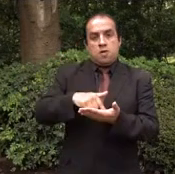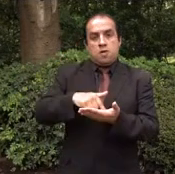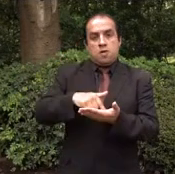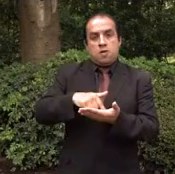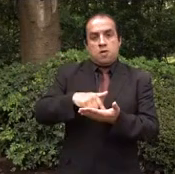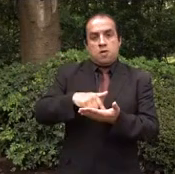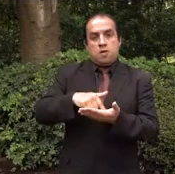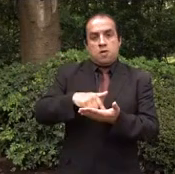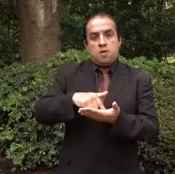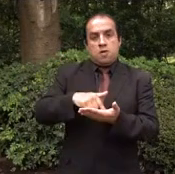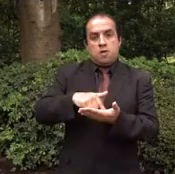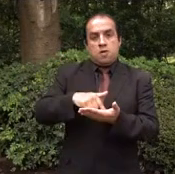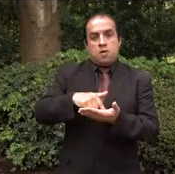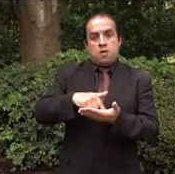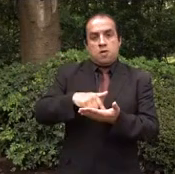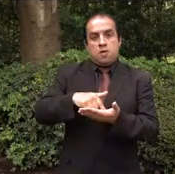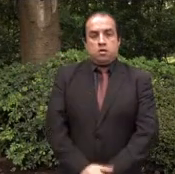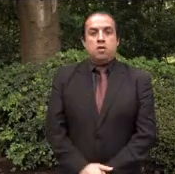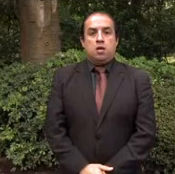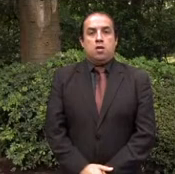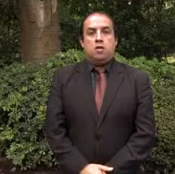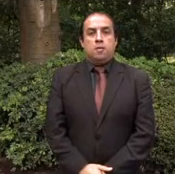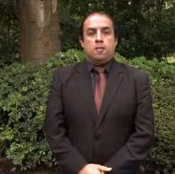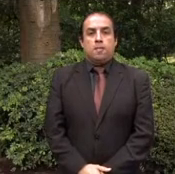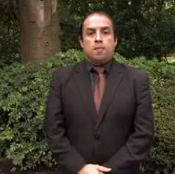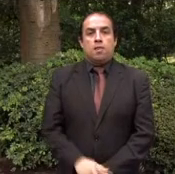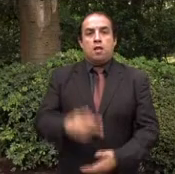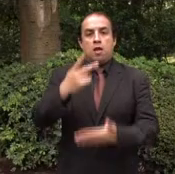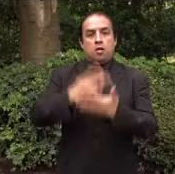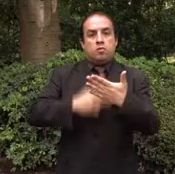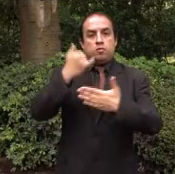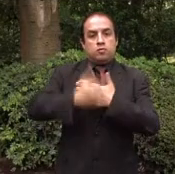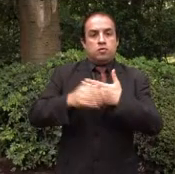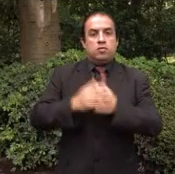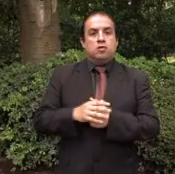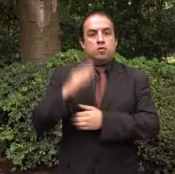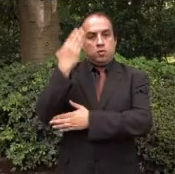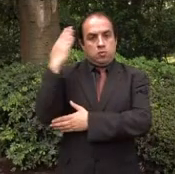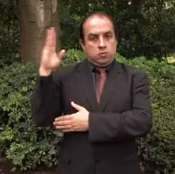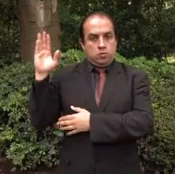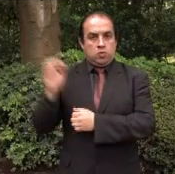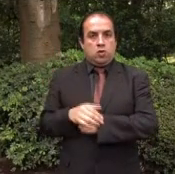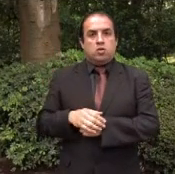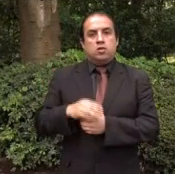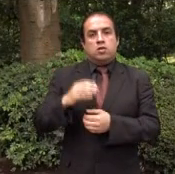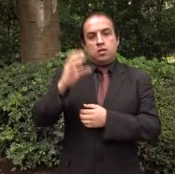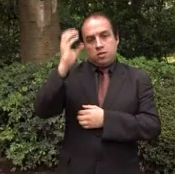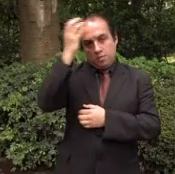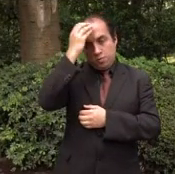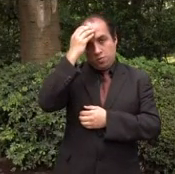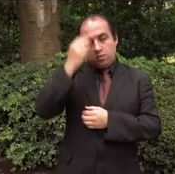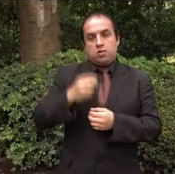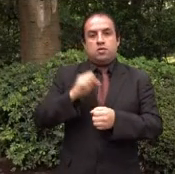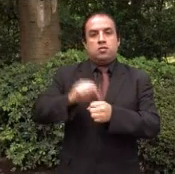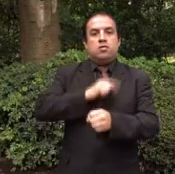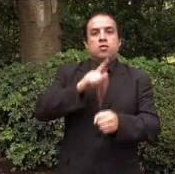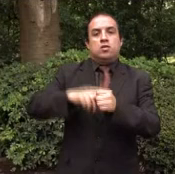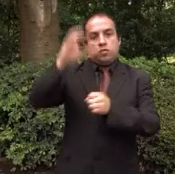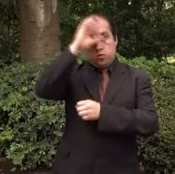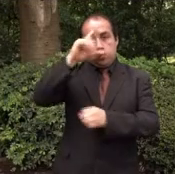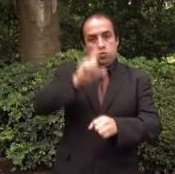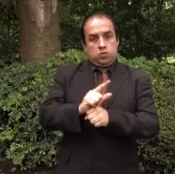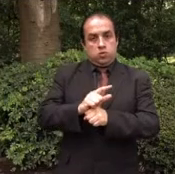país. El proyecto del Bosque de Chapultepec, Naturaleza y Cultura,